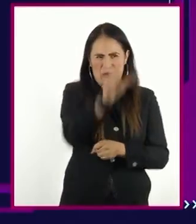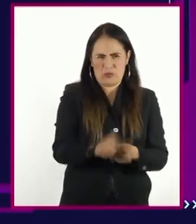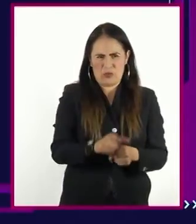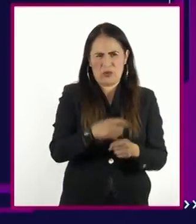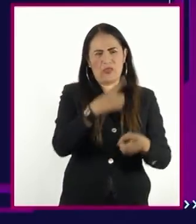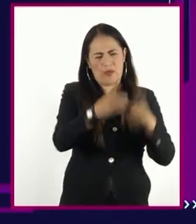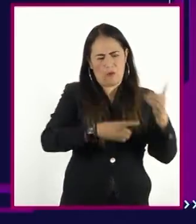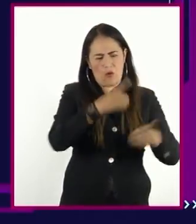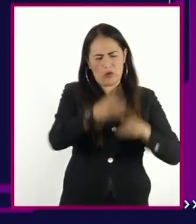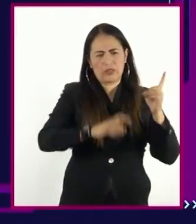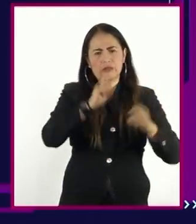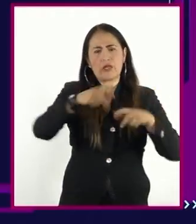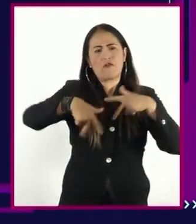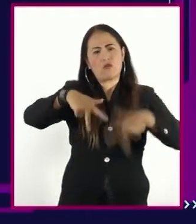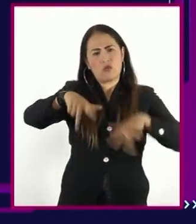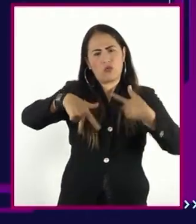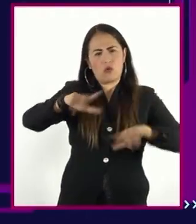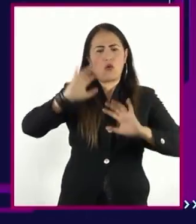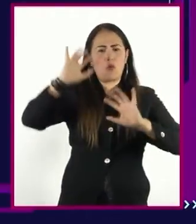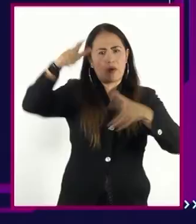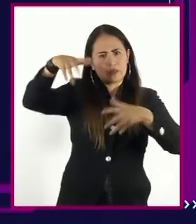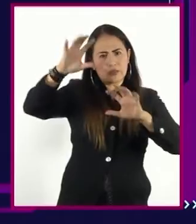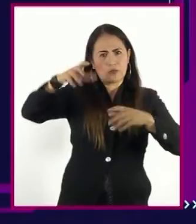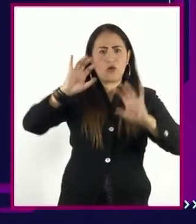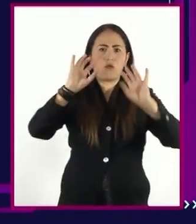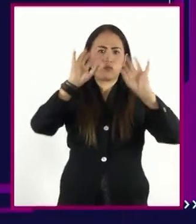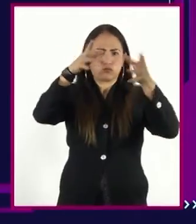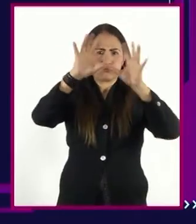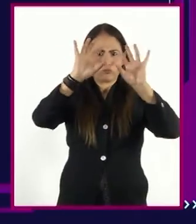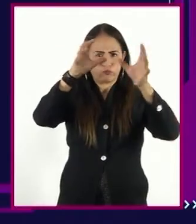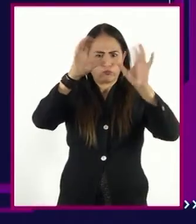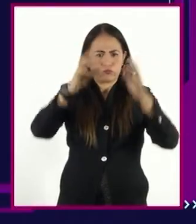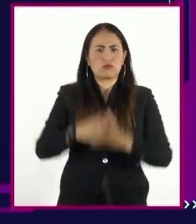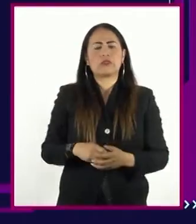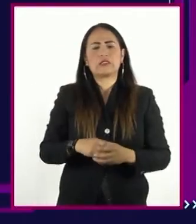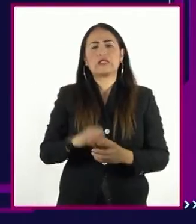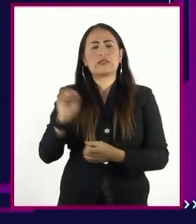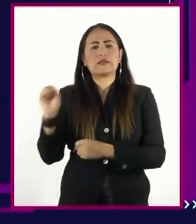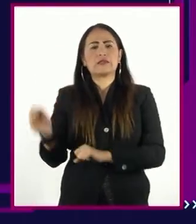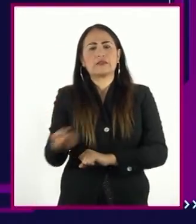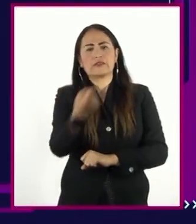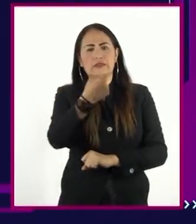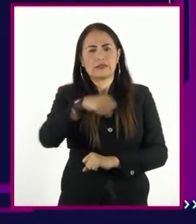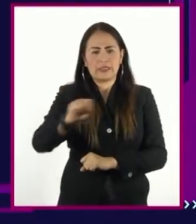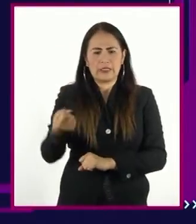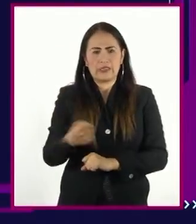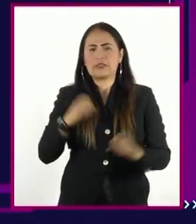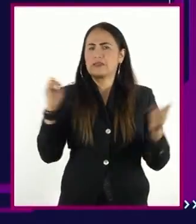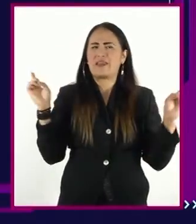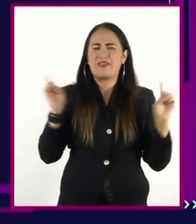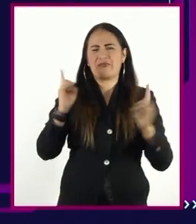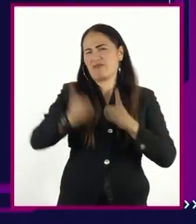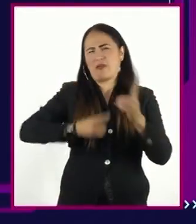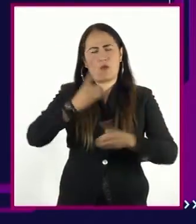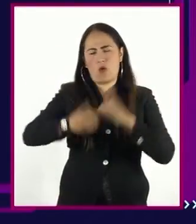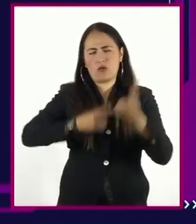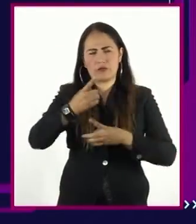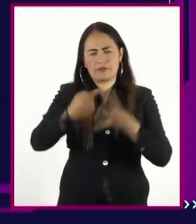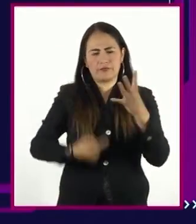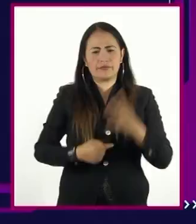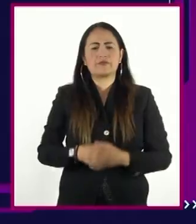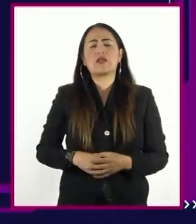fútbol, básquetbol, voleibol, tenis y atletismo. y en la segunda el número de